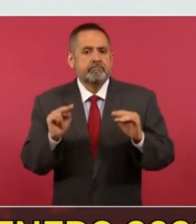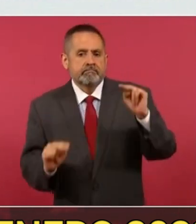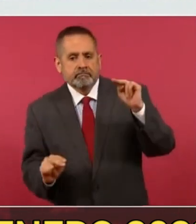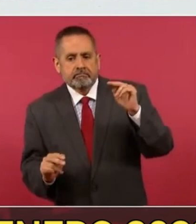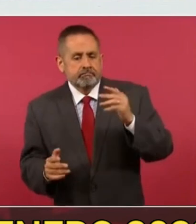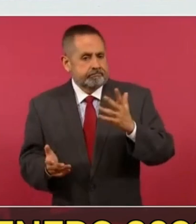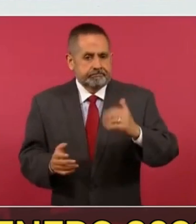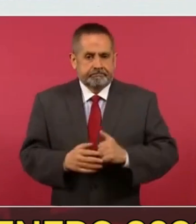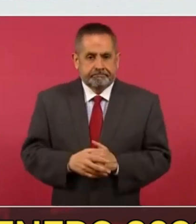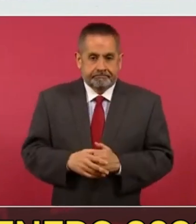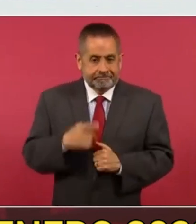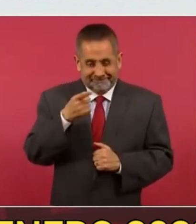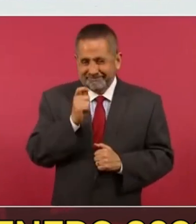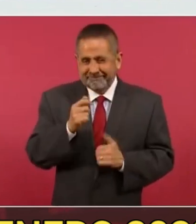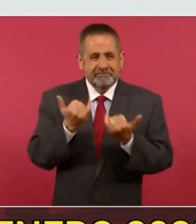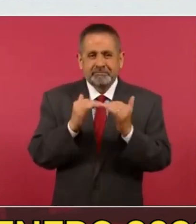La desigualdad.